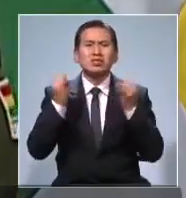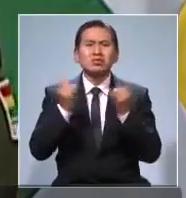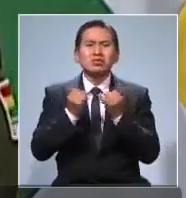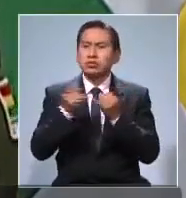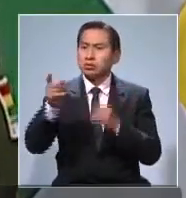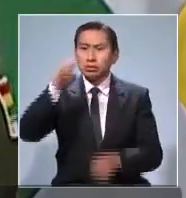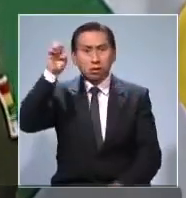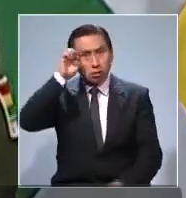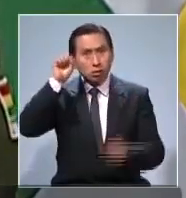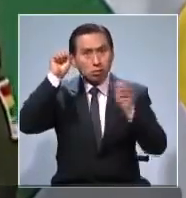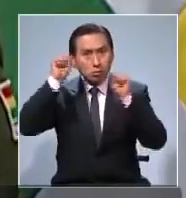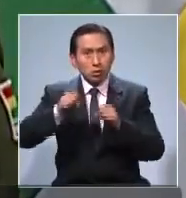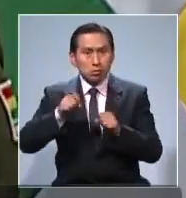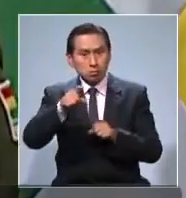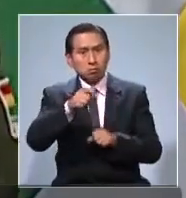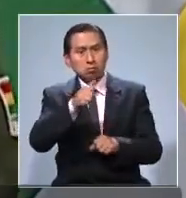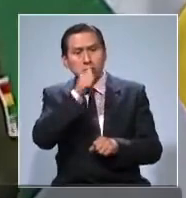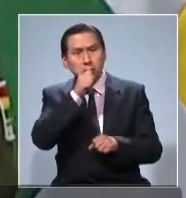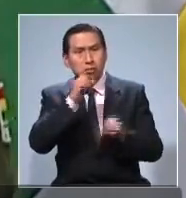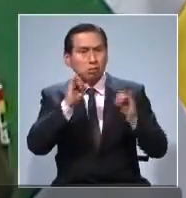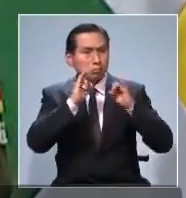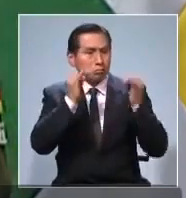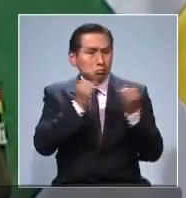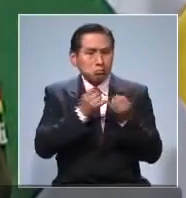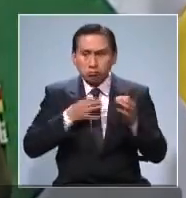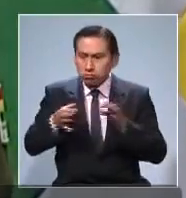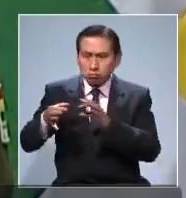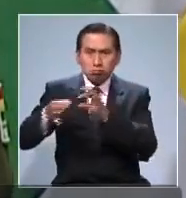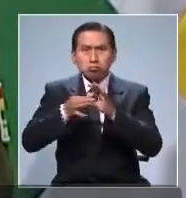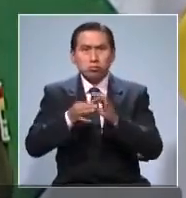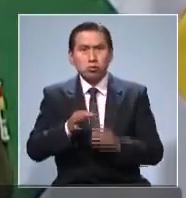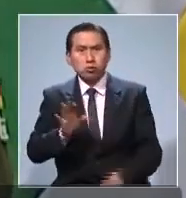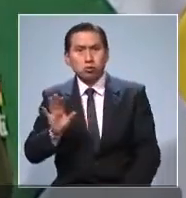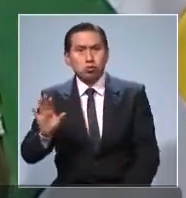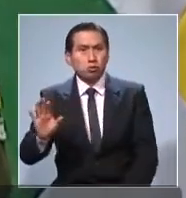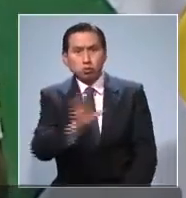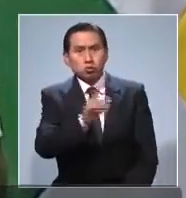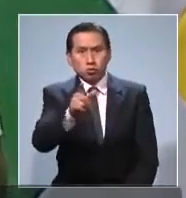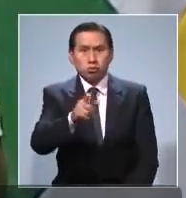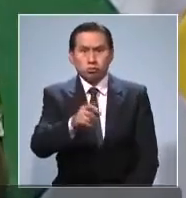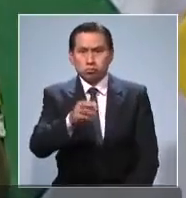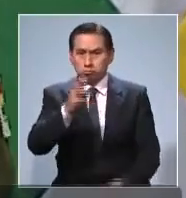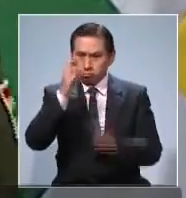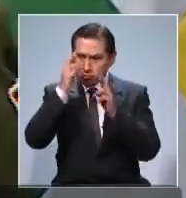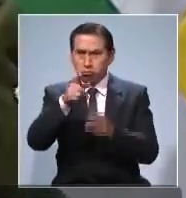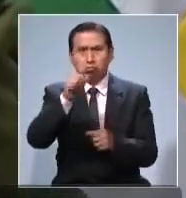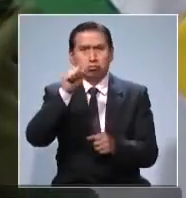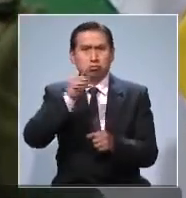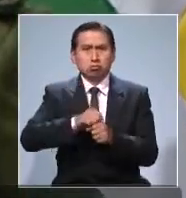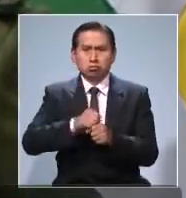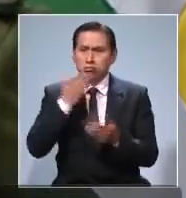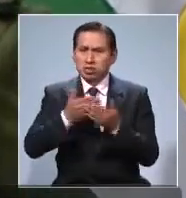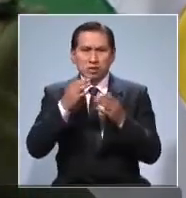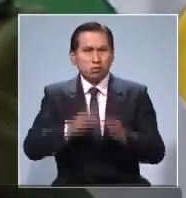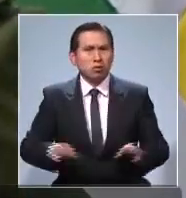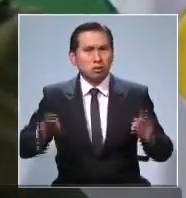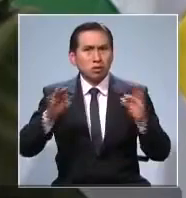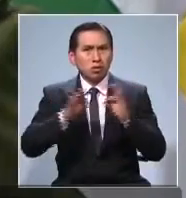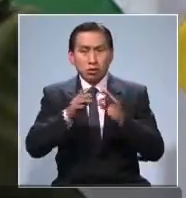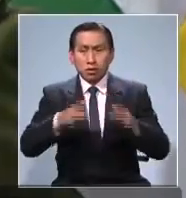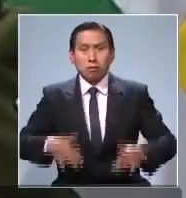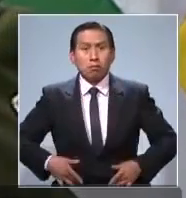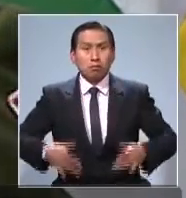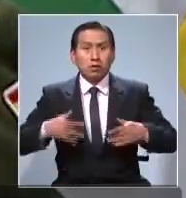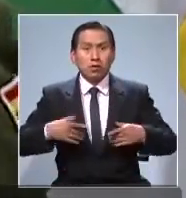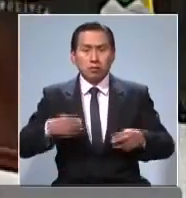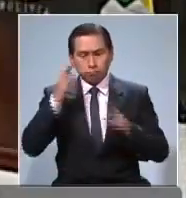sector público y del sector privado que permitan que usted cumpla el primer pilar, una vida